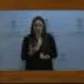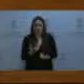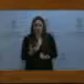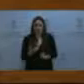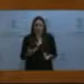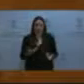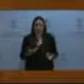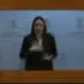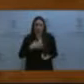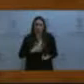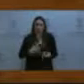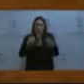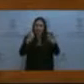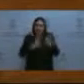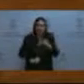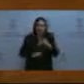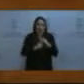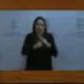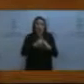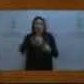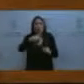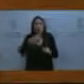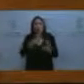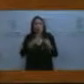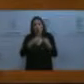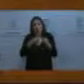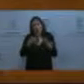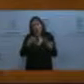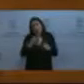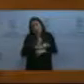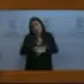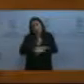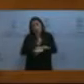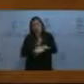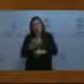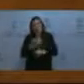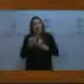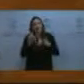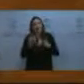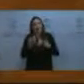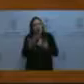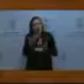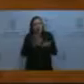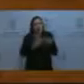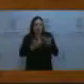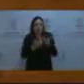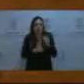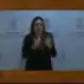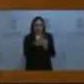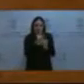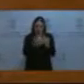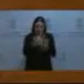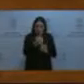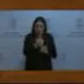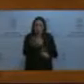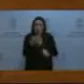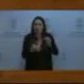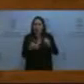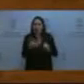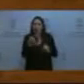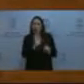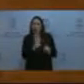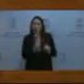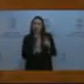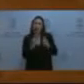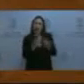que les sea posible, y los poderes públicos han de coadyuvar a conseguir este objetivo. Lo injusto no es solo que unos paguen tributos